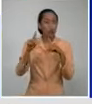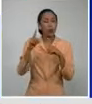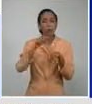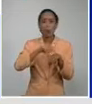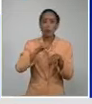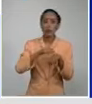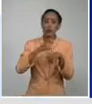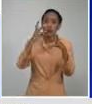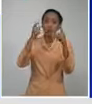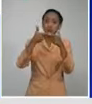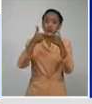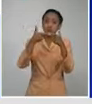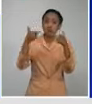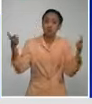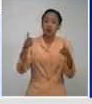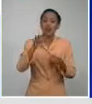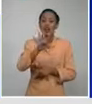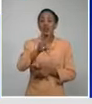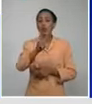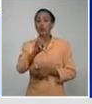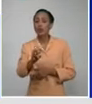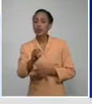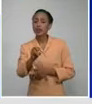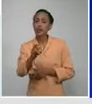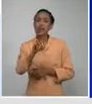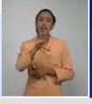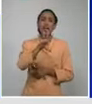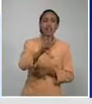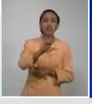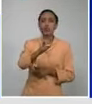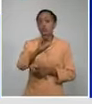elevadas, 520, 560,